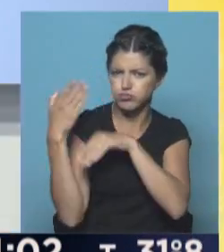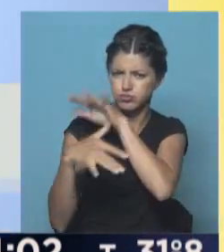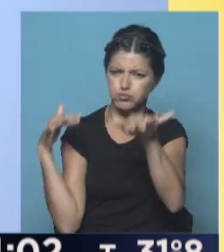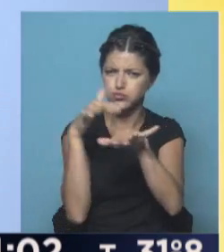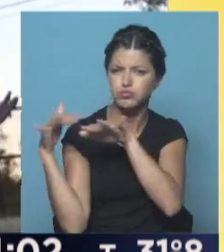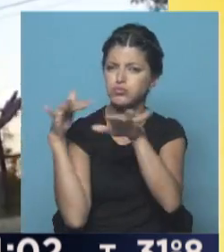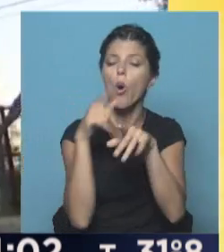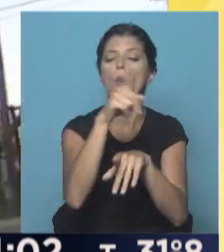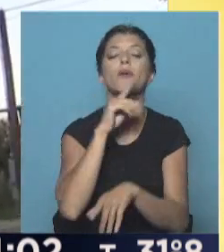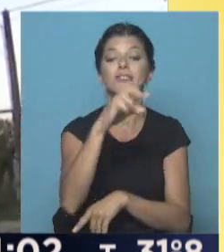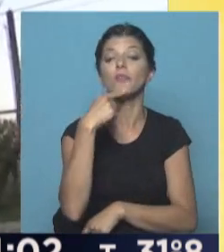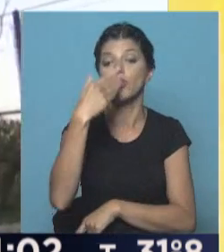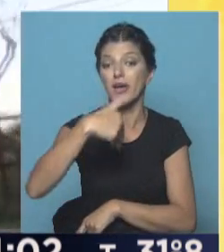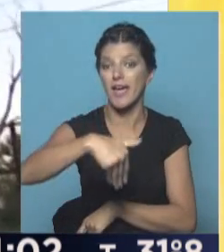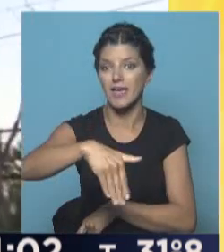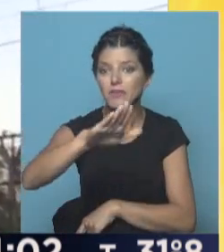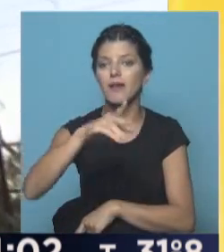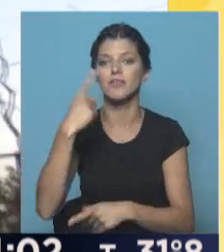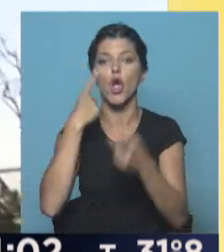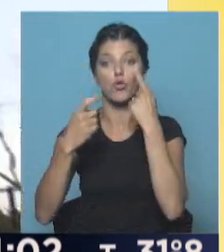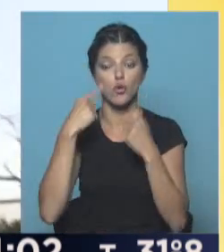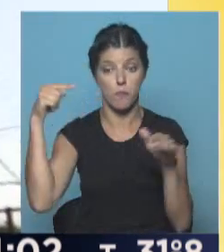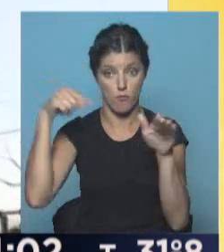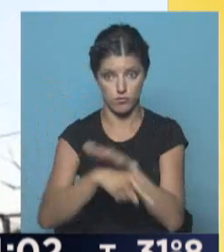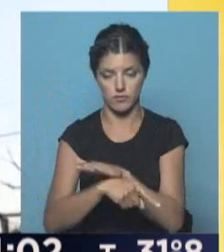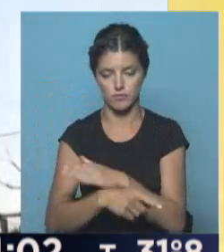promesas de campaña de incrementar la vigilancia.